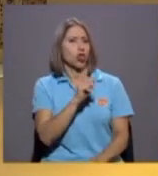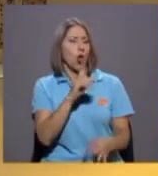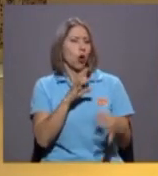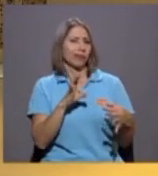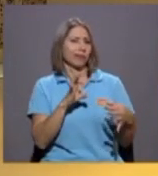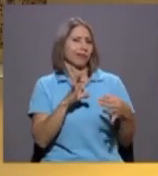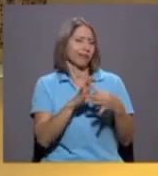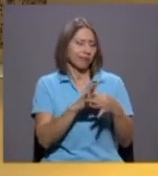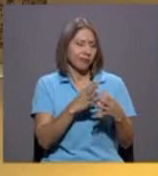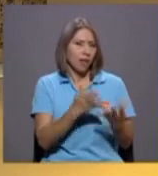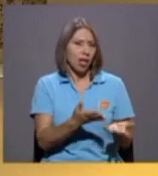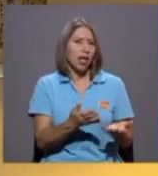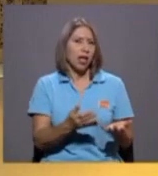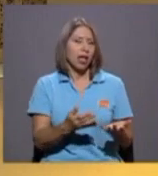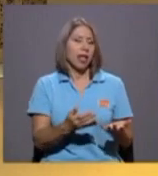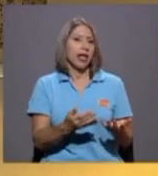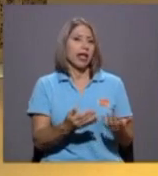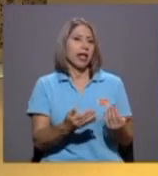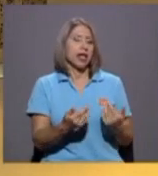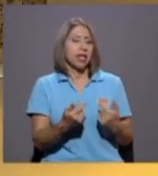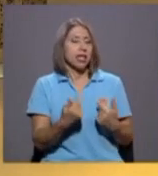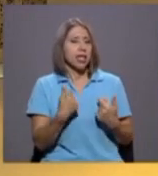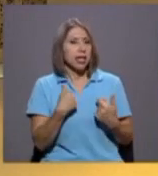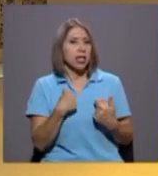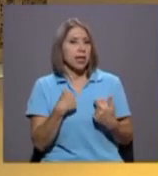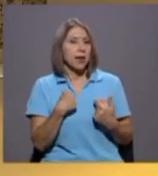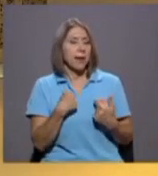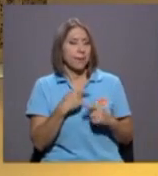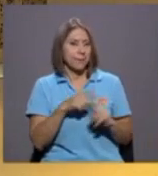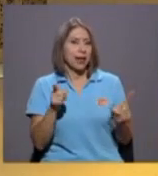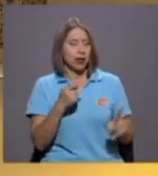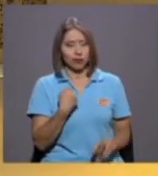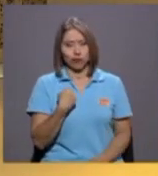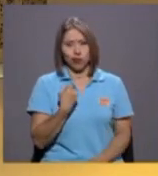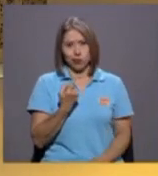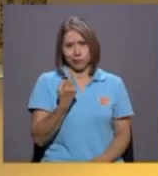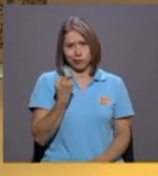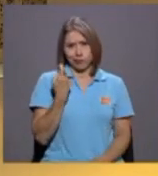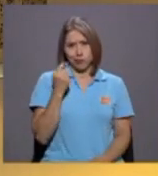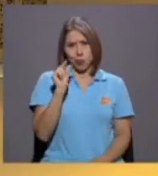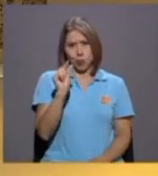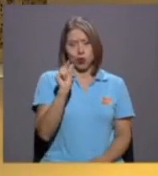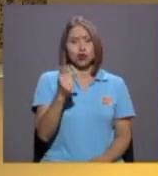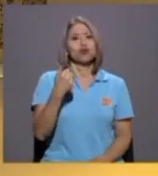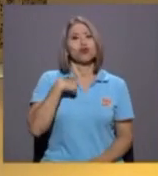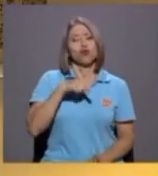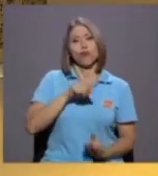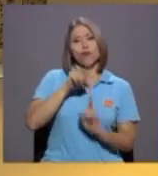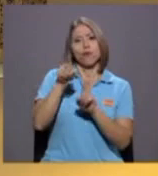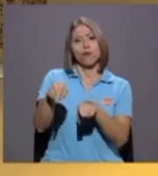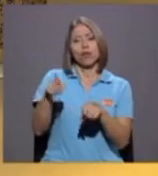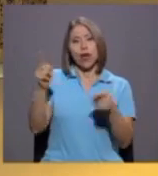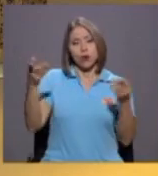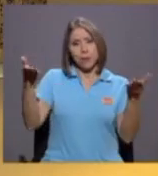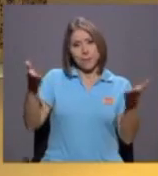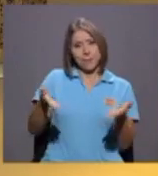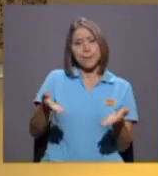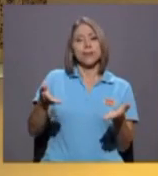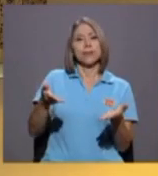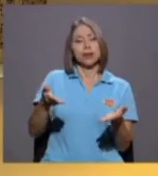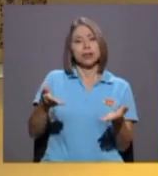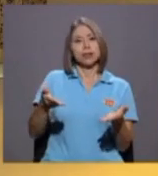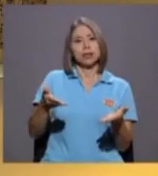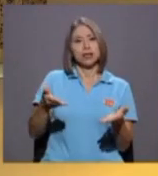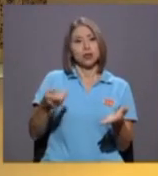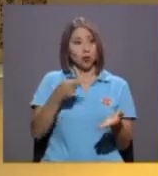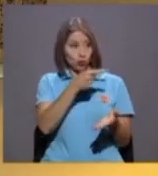es, y adrede no lo voy a citar, pero recientemente estuve en una presentación que